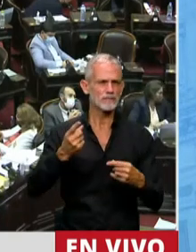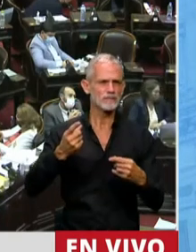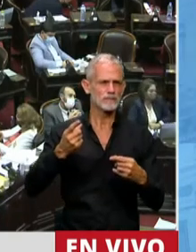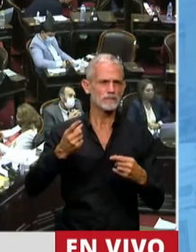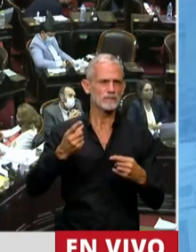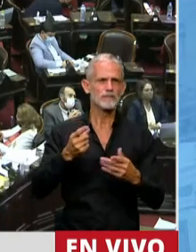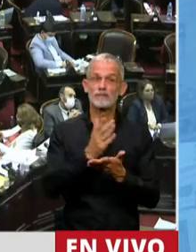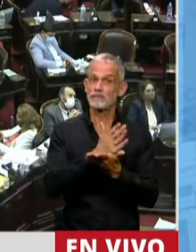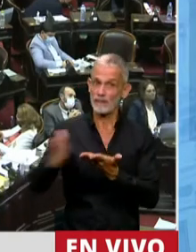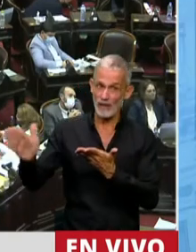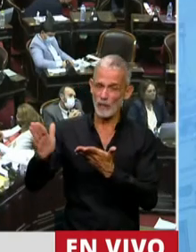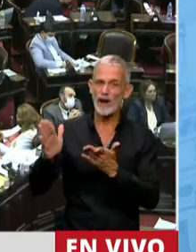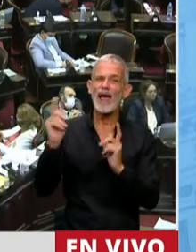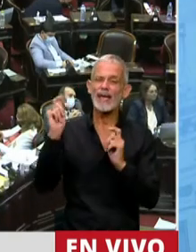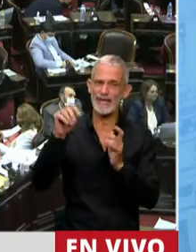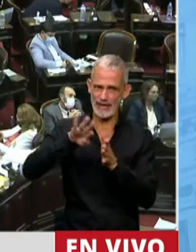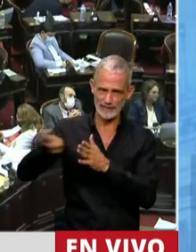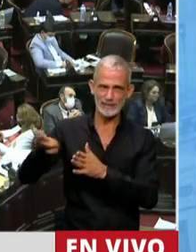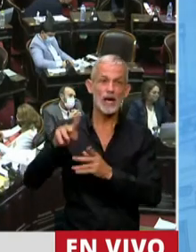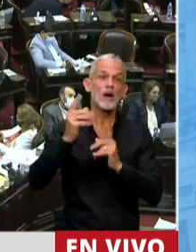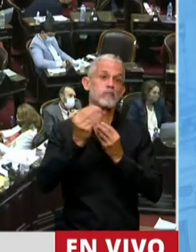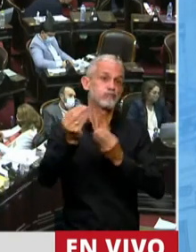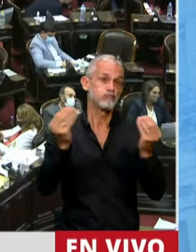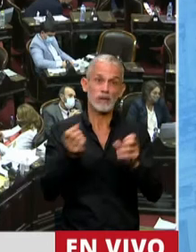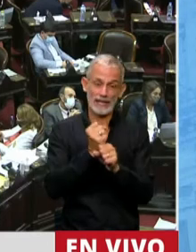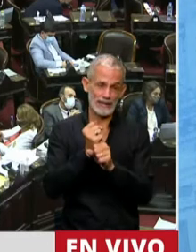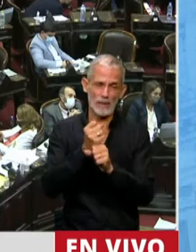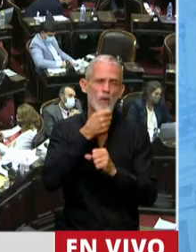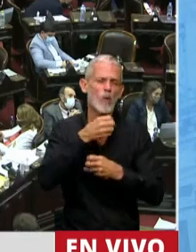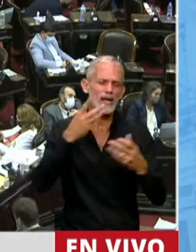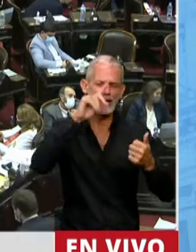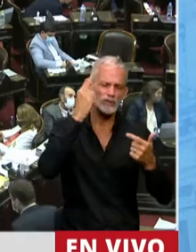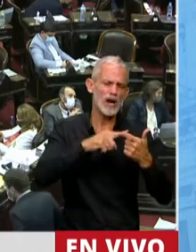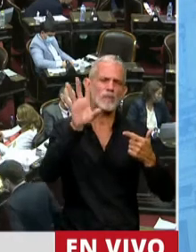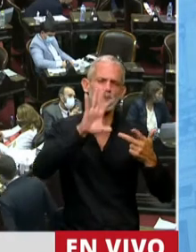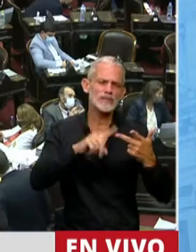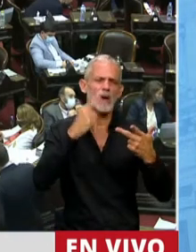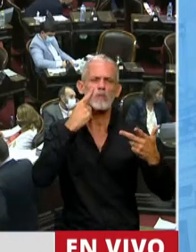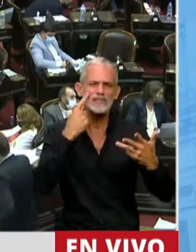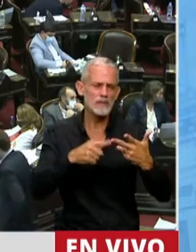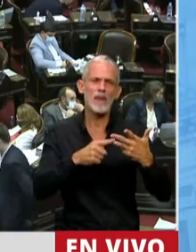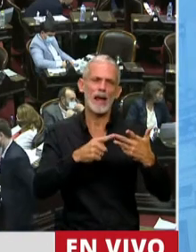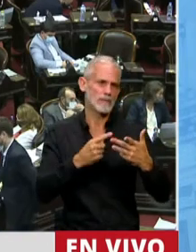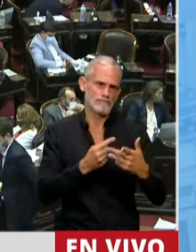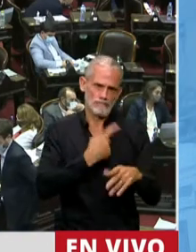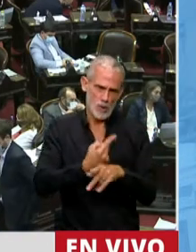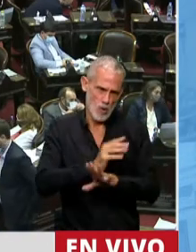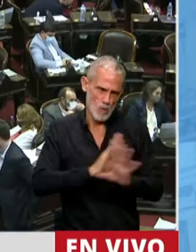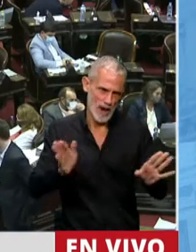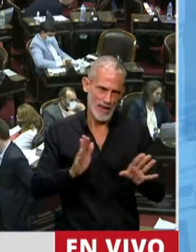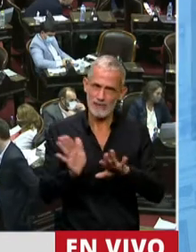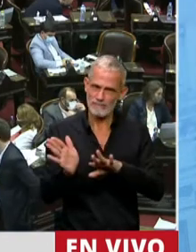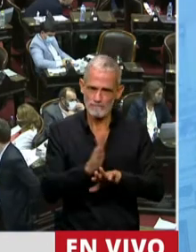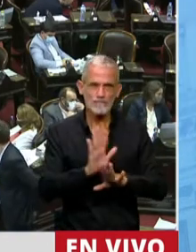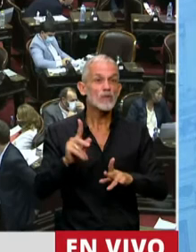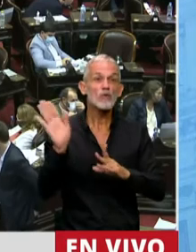quedan excluidos funcionarios públicos de todos los órdenes nacionales, provinciales, municipales y de todos